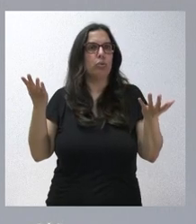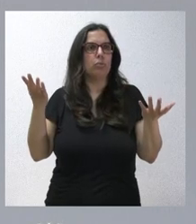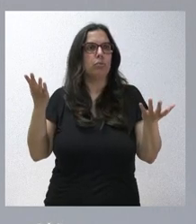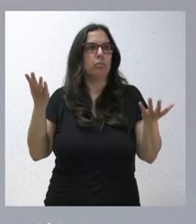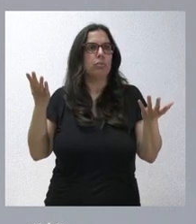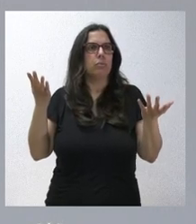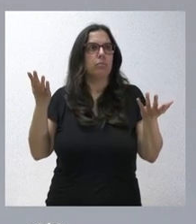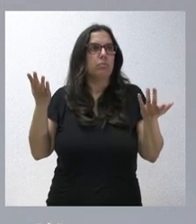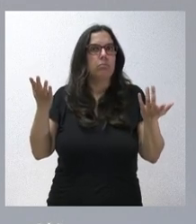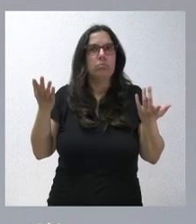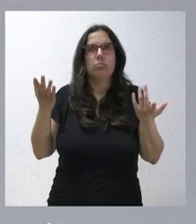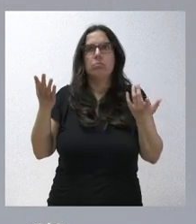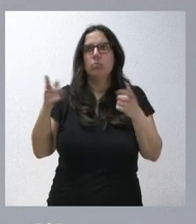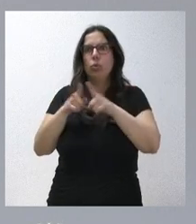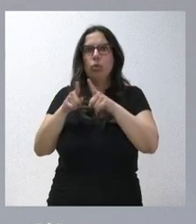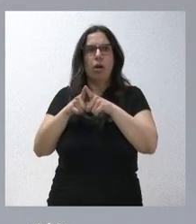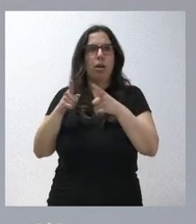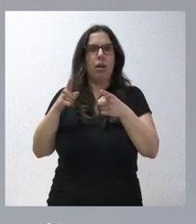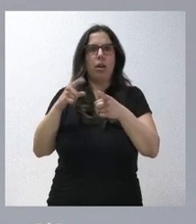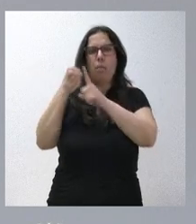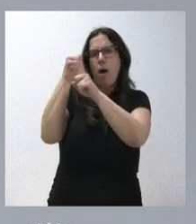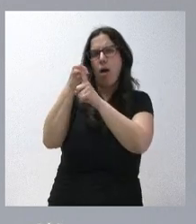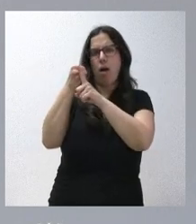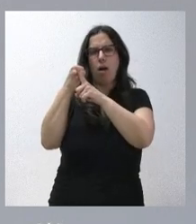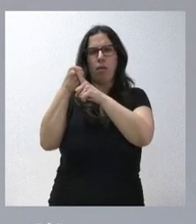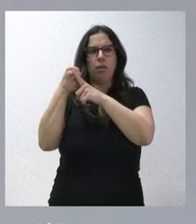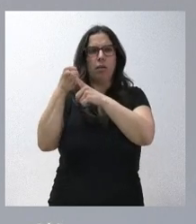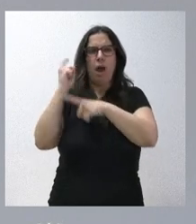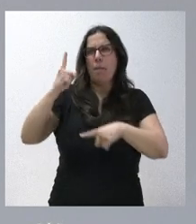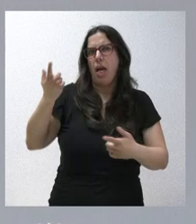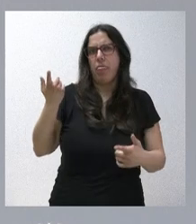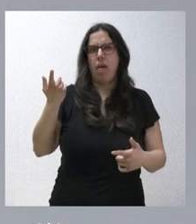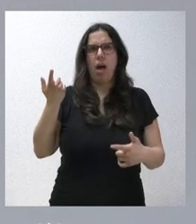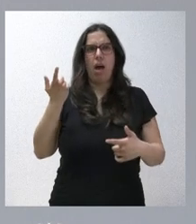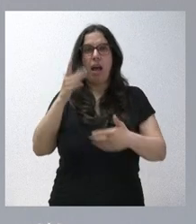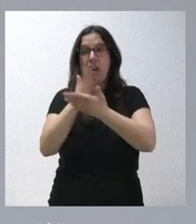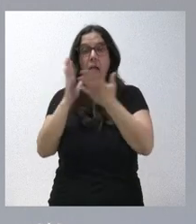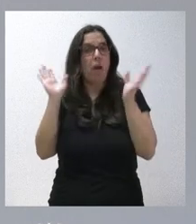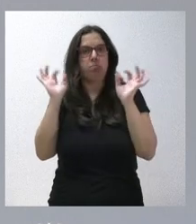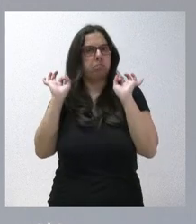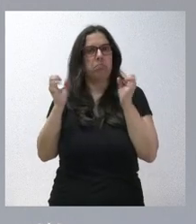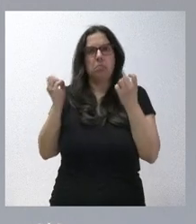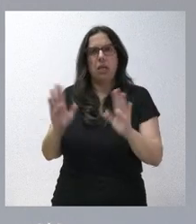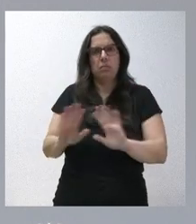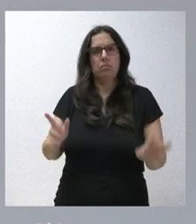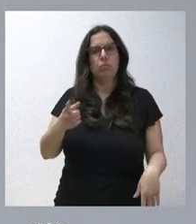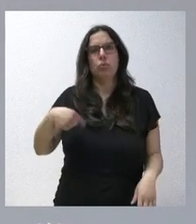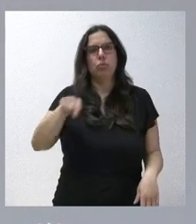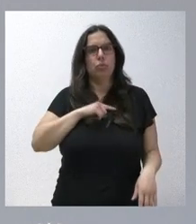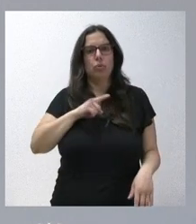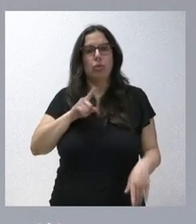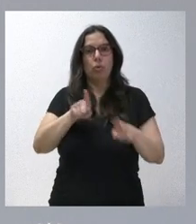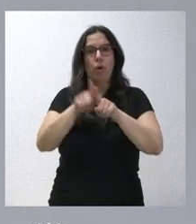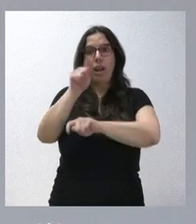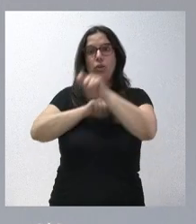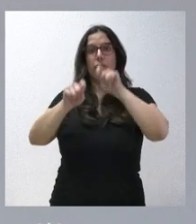tranquilos no suponga una coacción no supongan amenazas En definitiva hacemos nuestra la opinión de la asociación